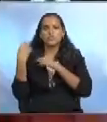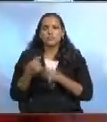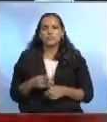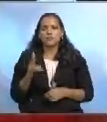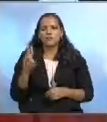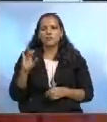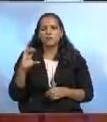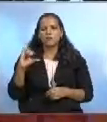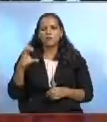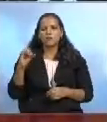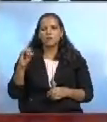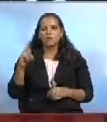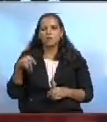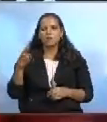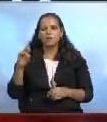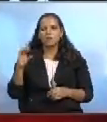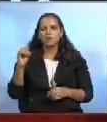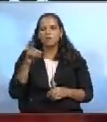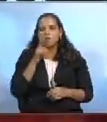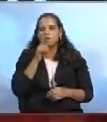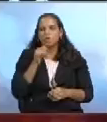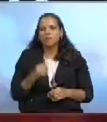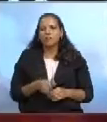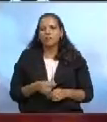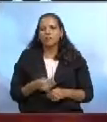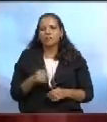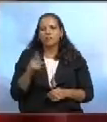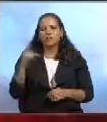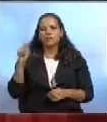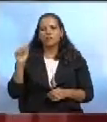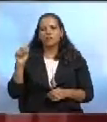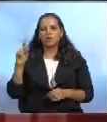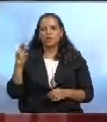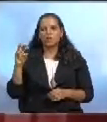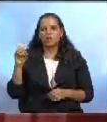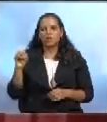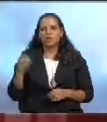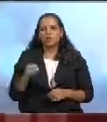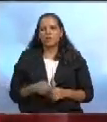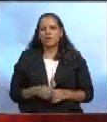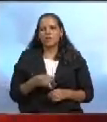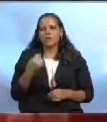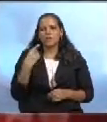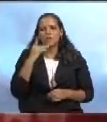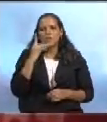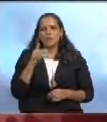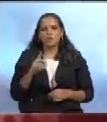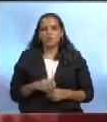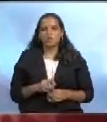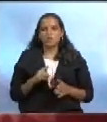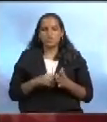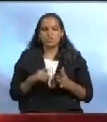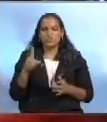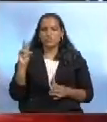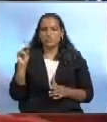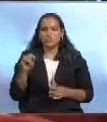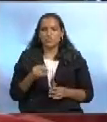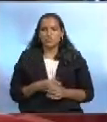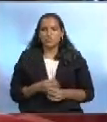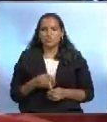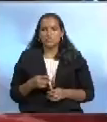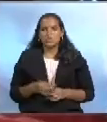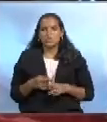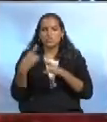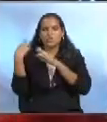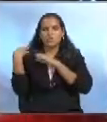el vicepresidente o la vicepresidenta, en este caso Karen Guevara. Pero ella se muestra firme en que nadie ocupará dicho